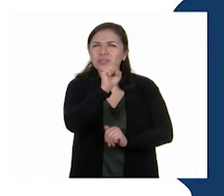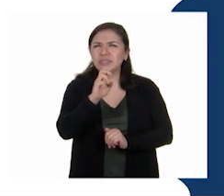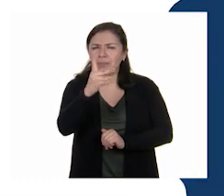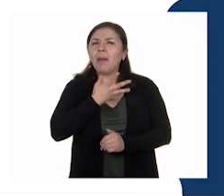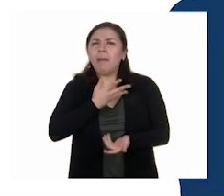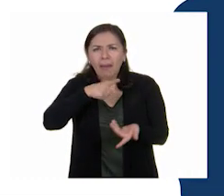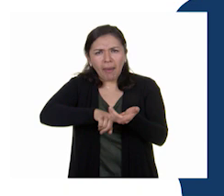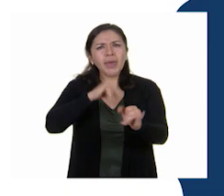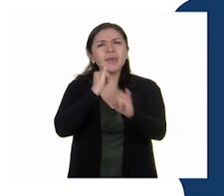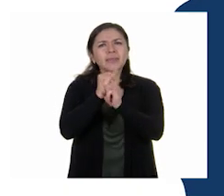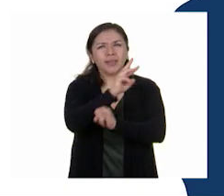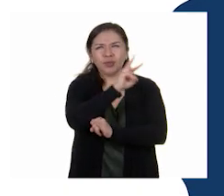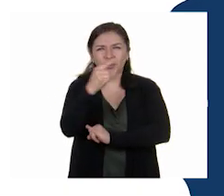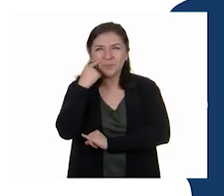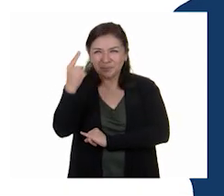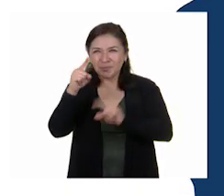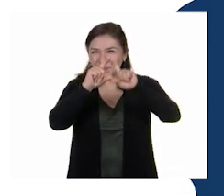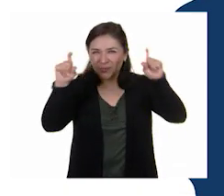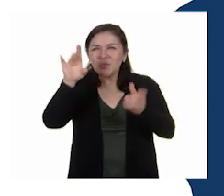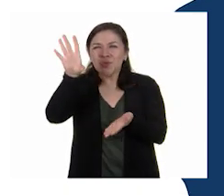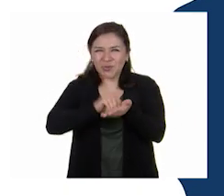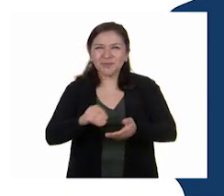en la página